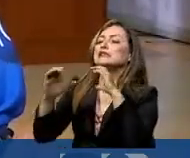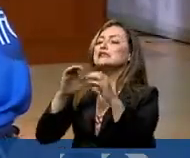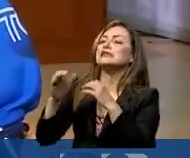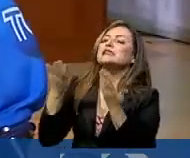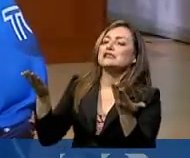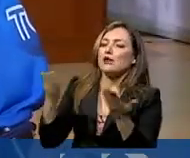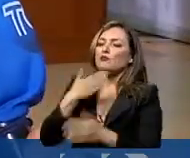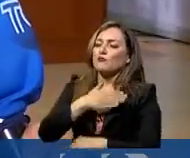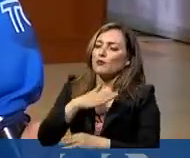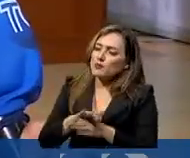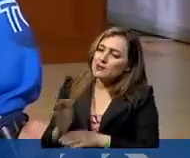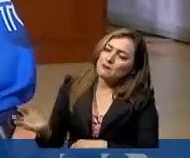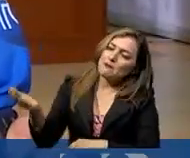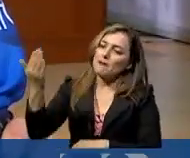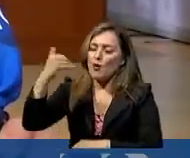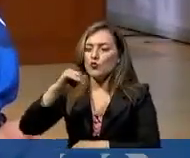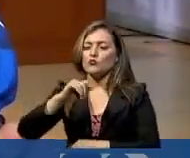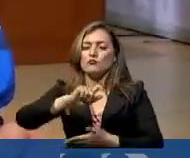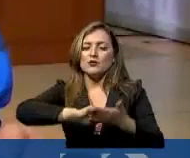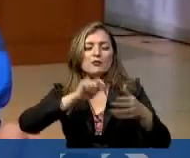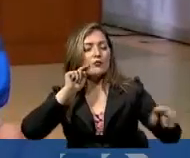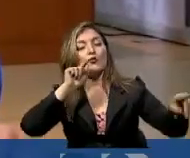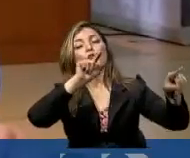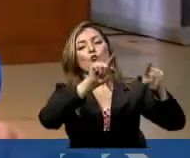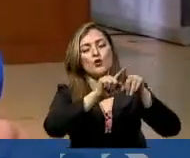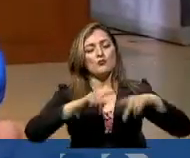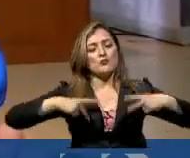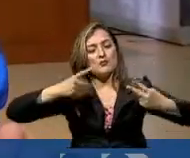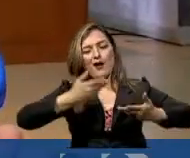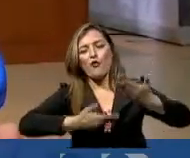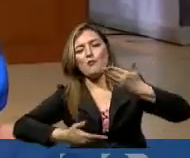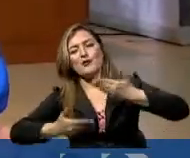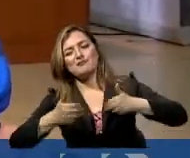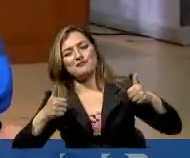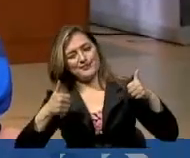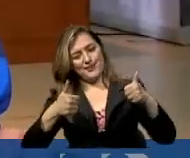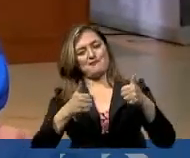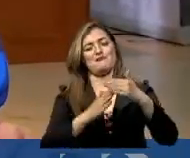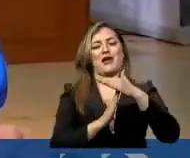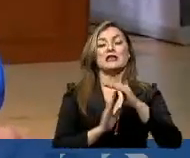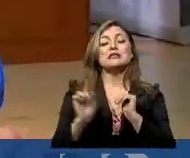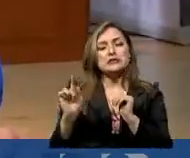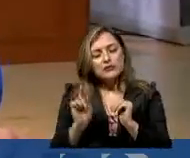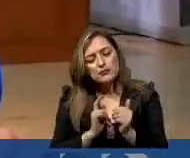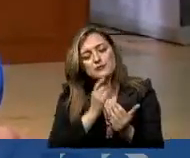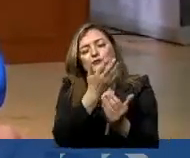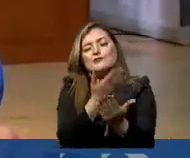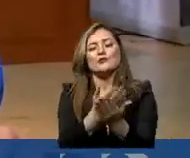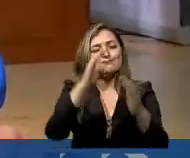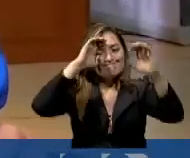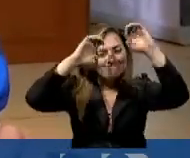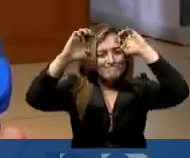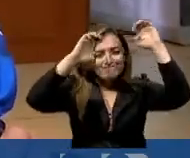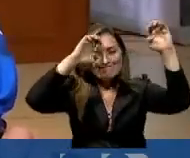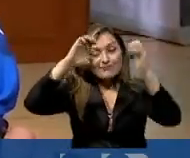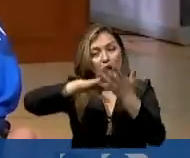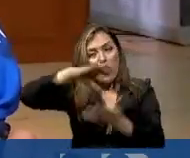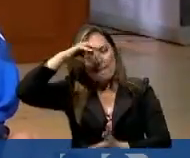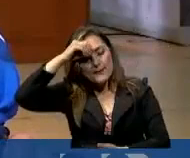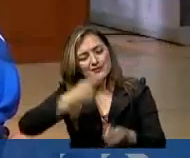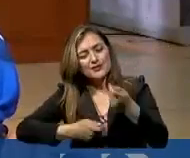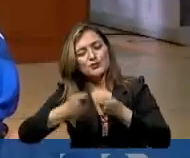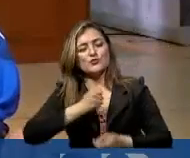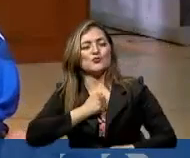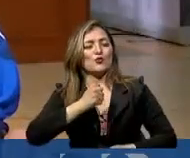solamente invitarles a firmar un acuerdo de convivencia, sino también para desarrollar estrategias de emprendimientos